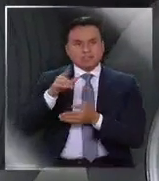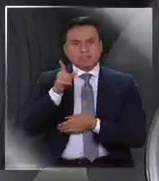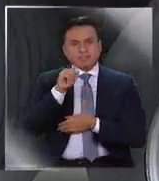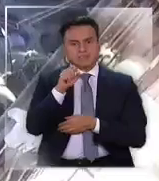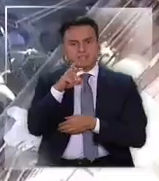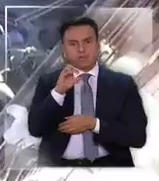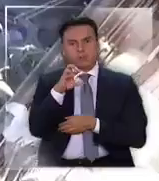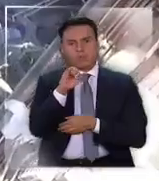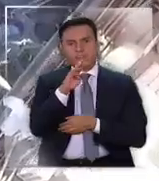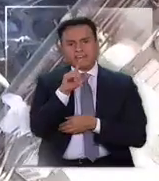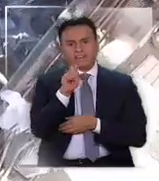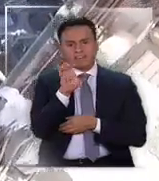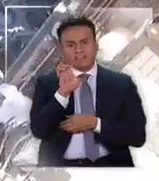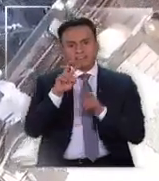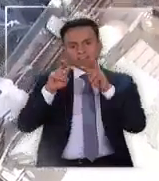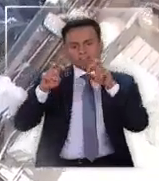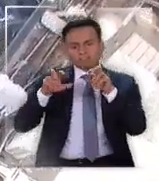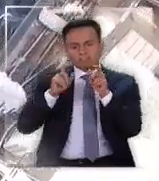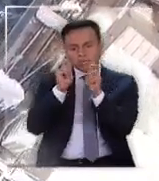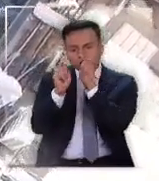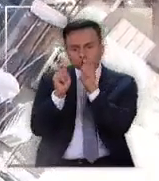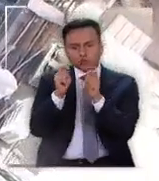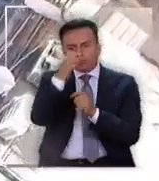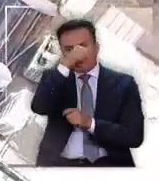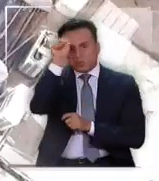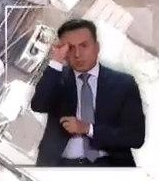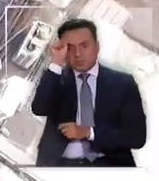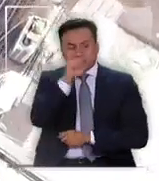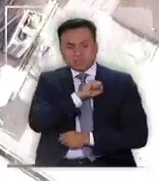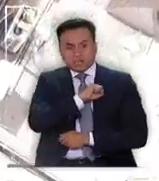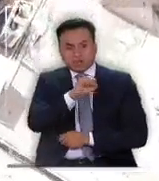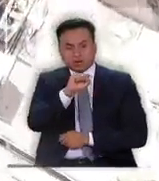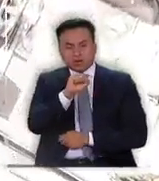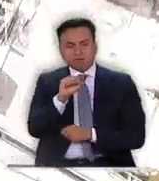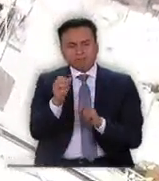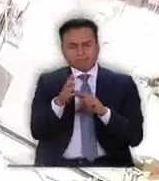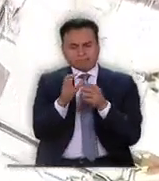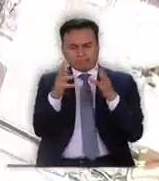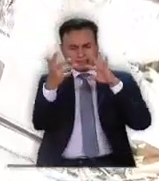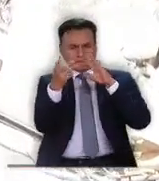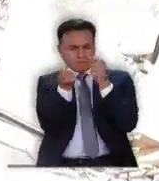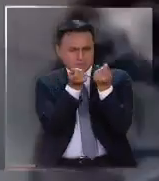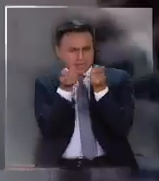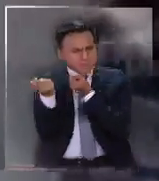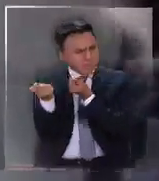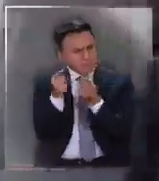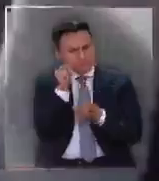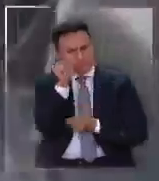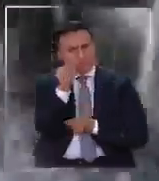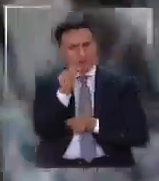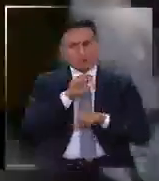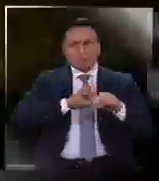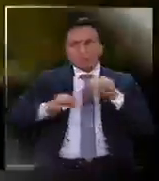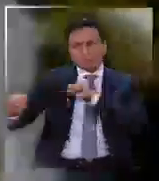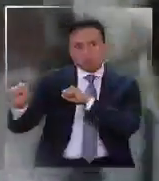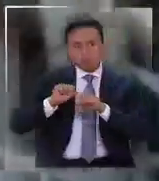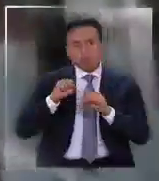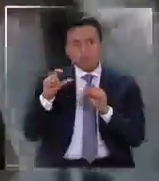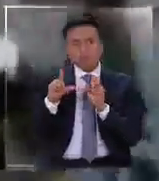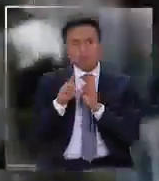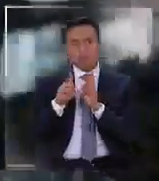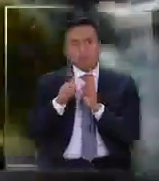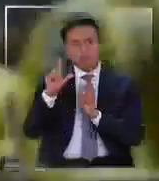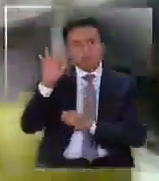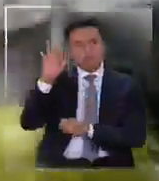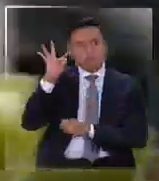Poblete, inspector de materiales peligrosos del Cuerpo de Bomberos de Santiago, la magnitud del daño asemeja y se compara al terremoto del